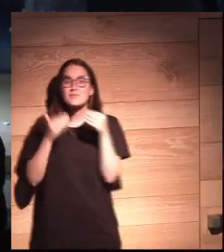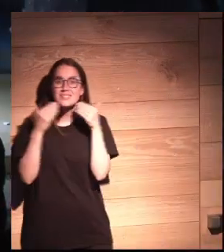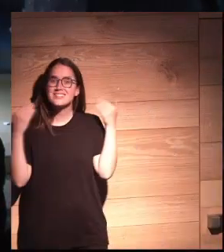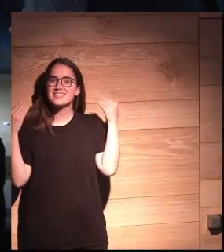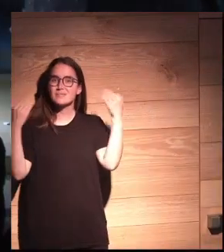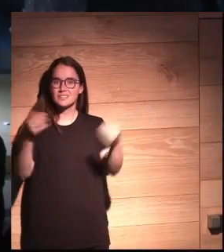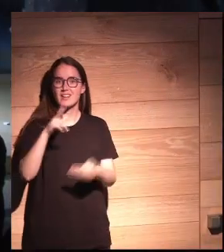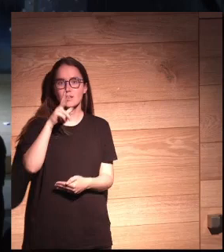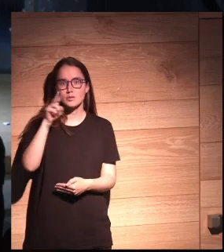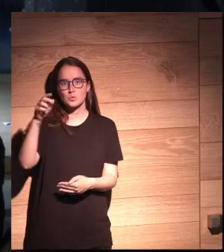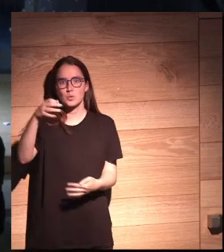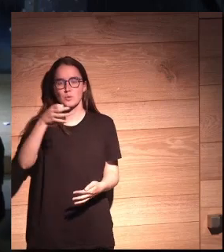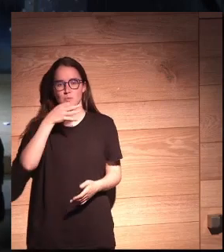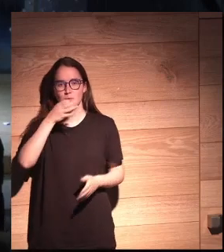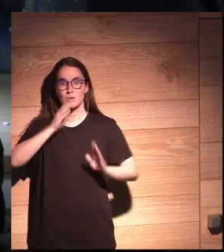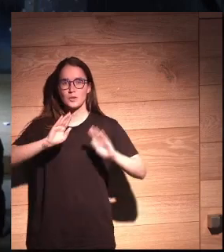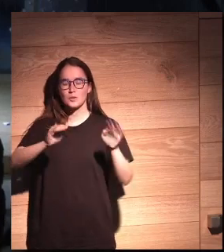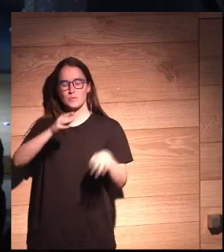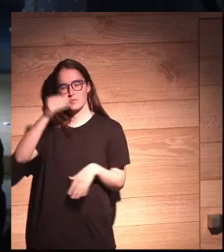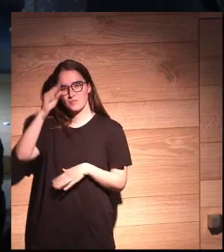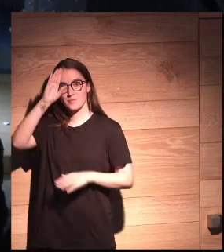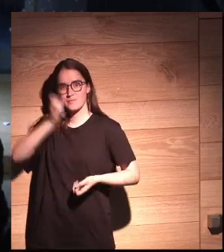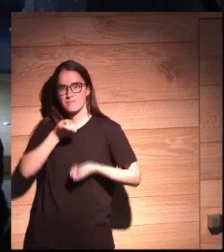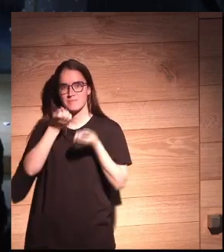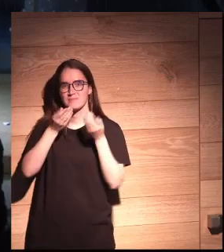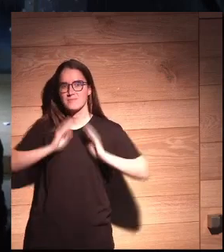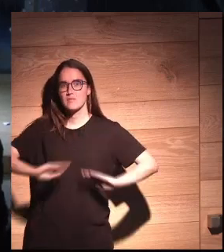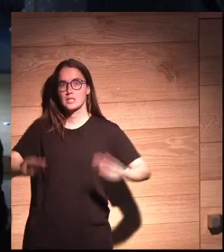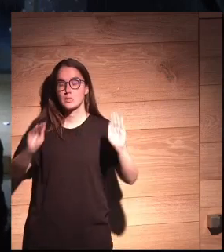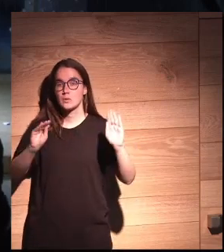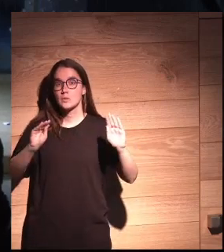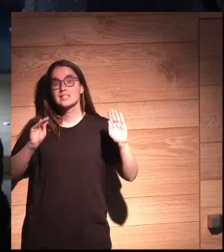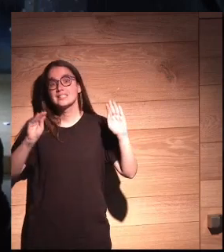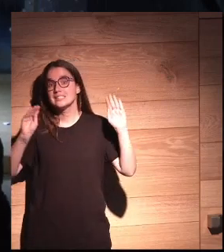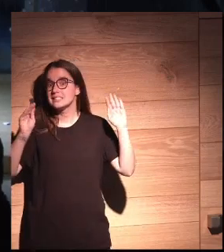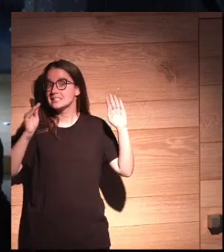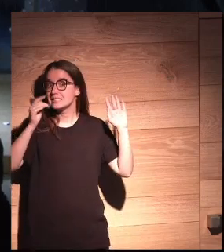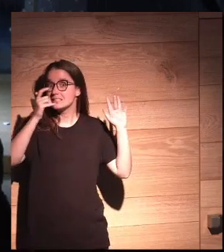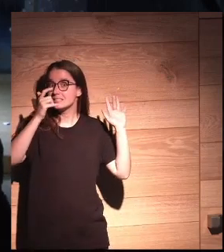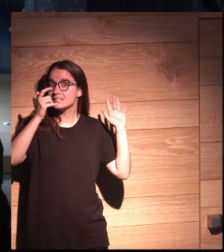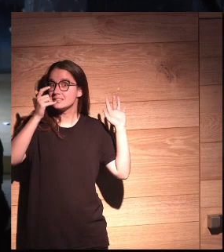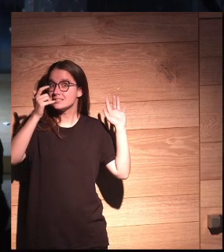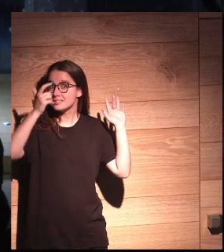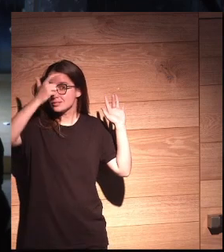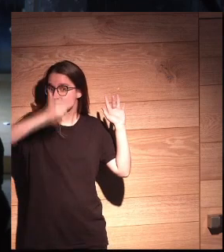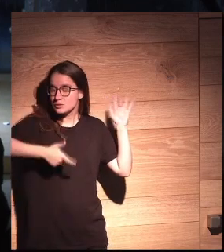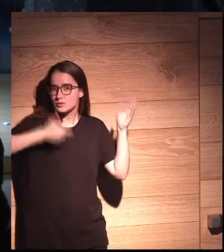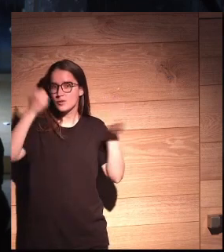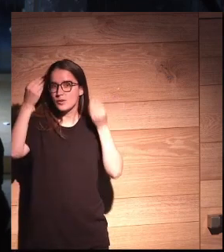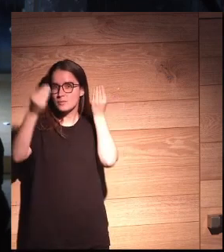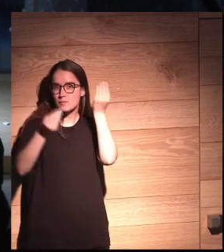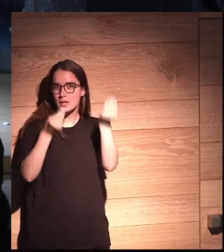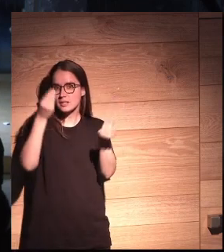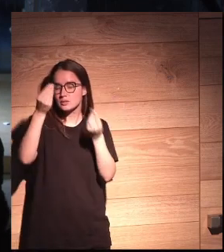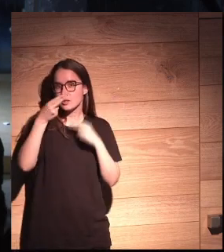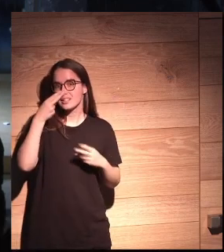Muchísimas gracias, Hugo, por tus palabras y por tu sabiduría. Y sí, y yo creo